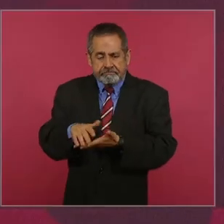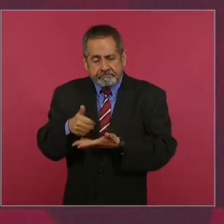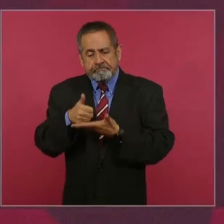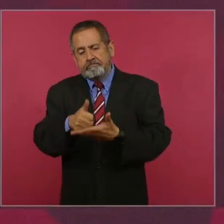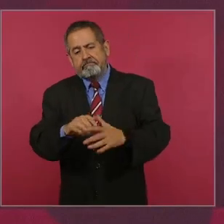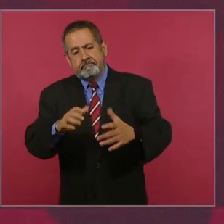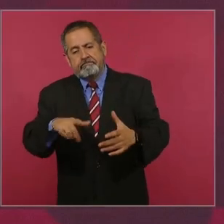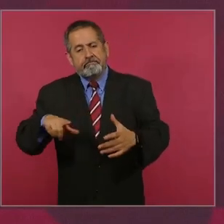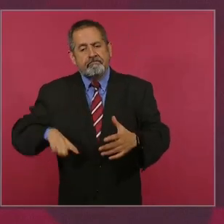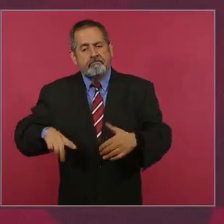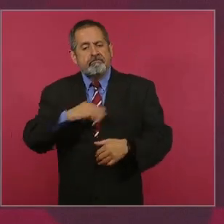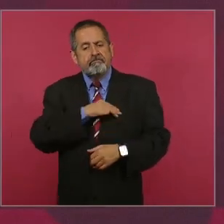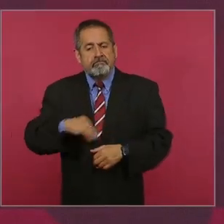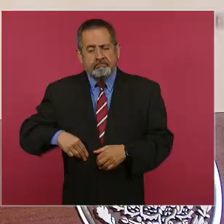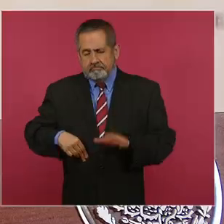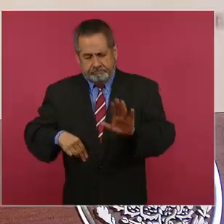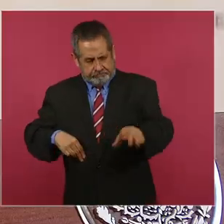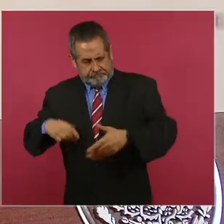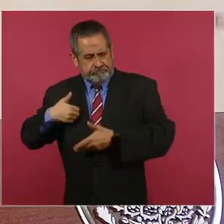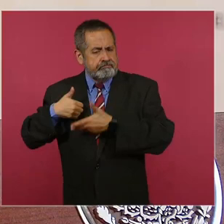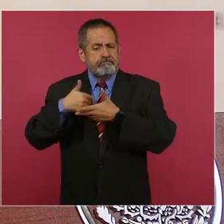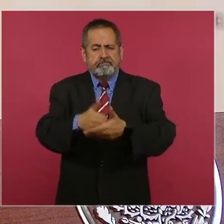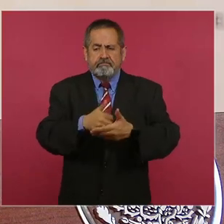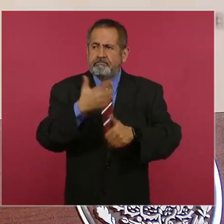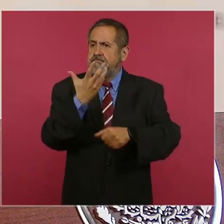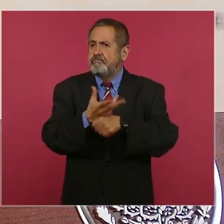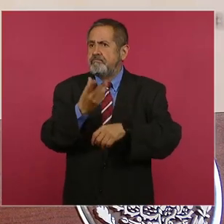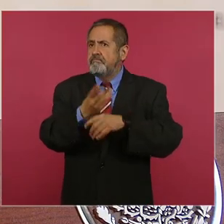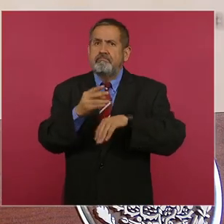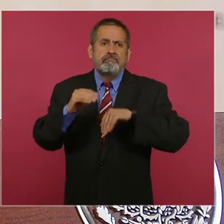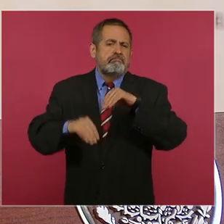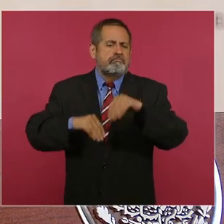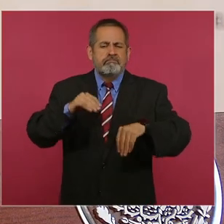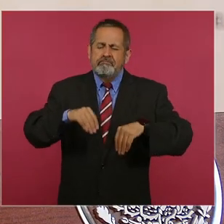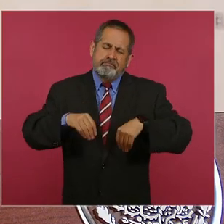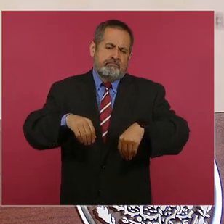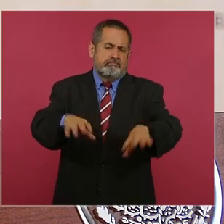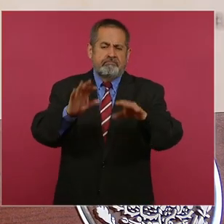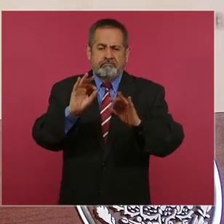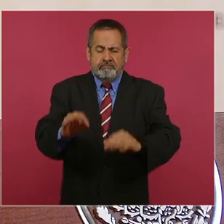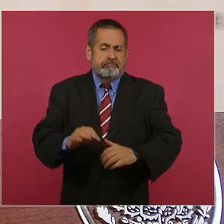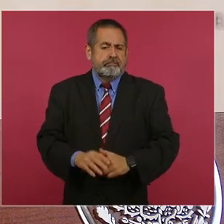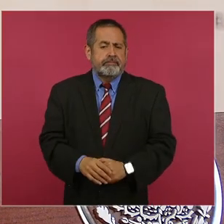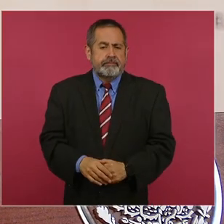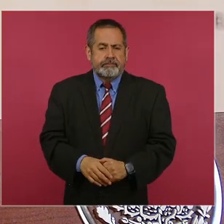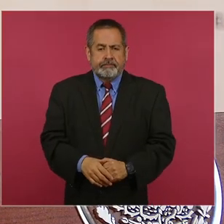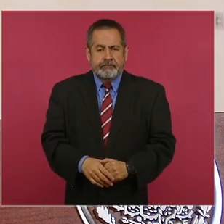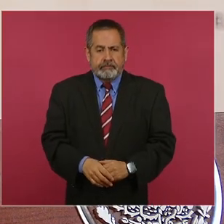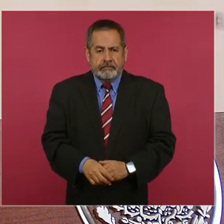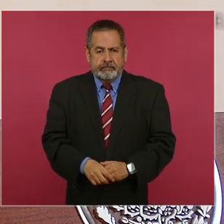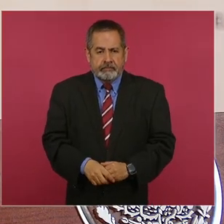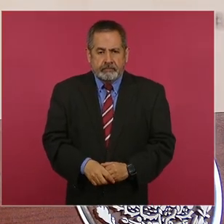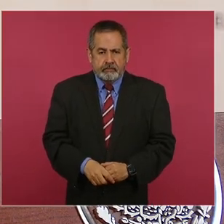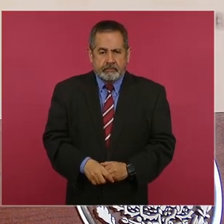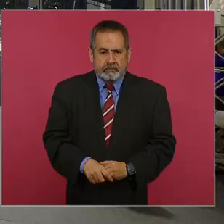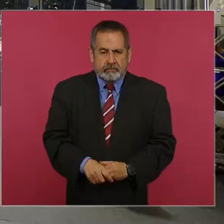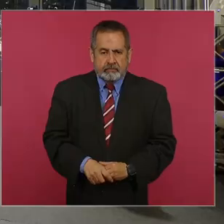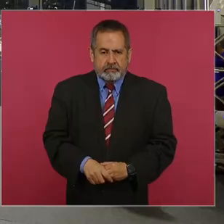municipal de Acapulco o sea